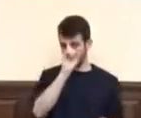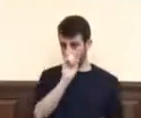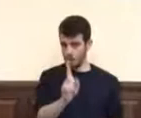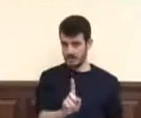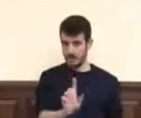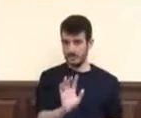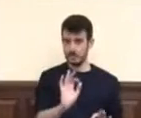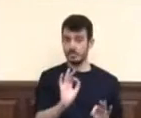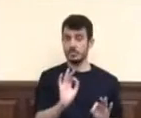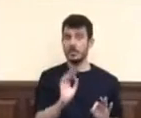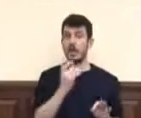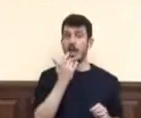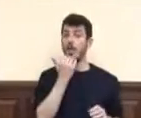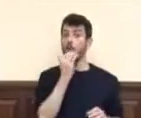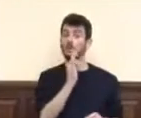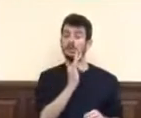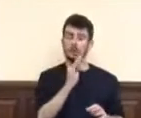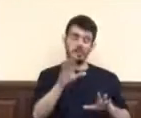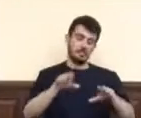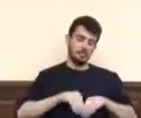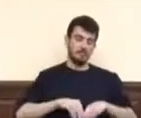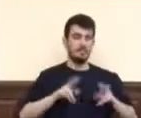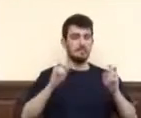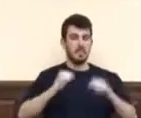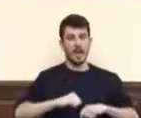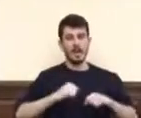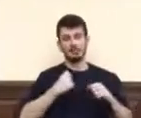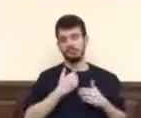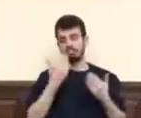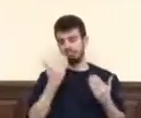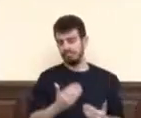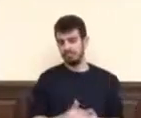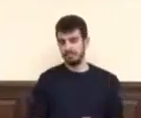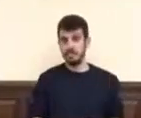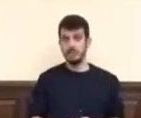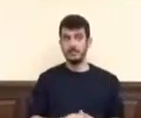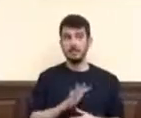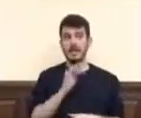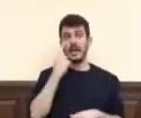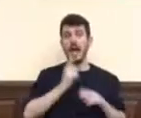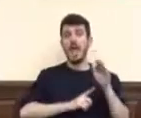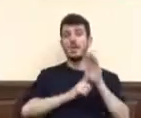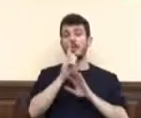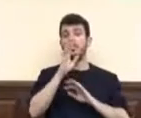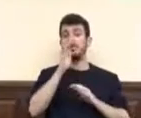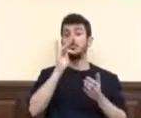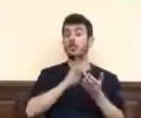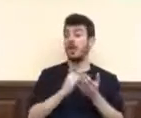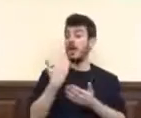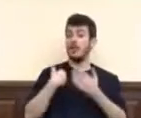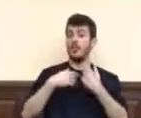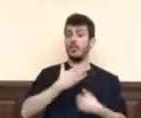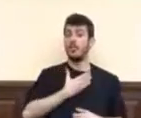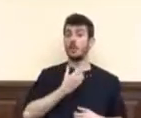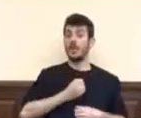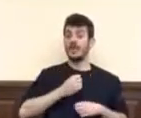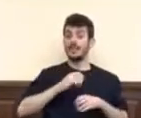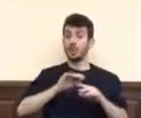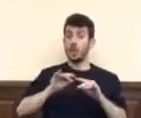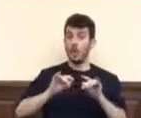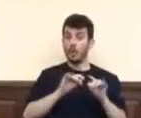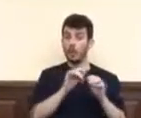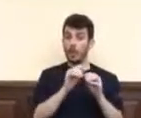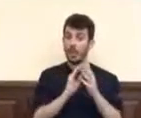las propuestas que son positivas y además es un avance porque cuando se puso en marcha el Móstoles Composta en este pleno y